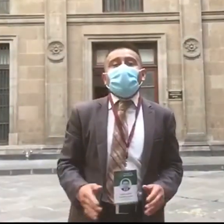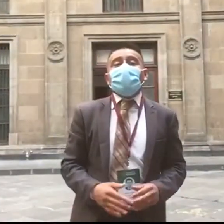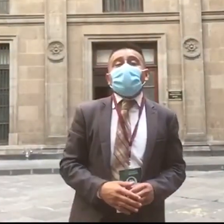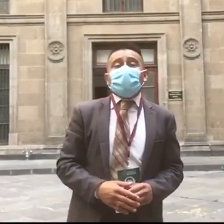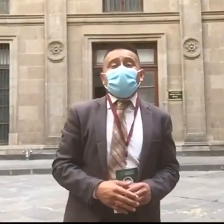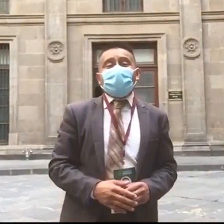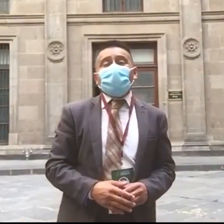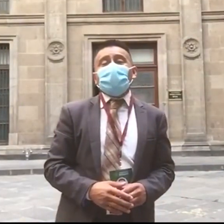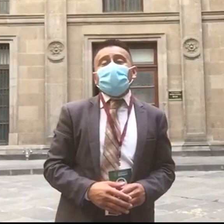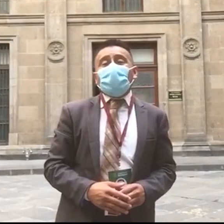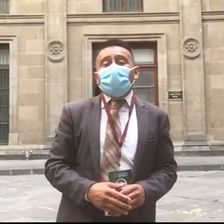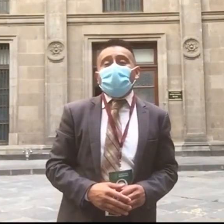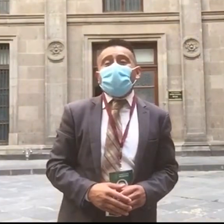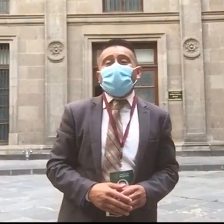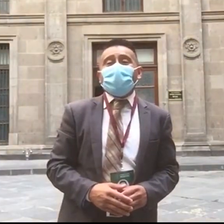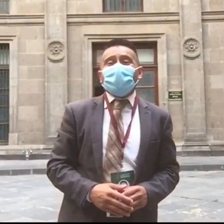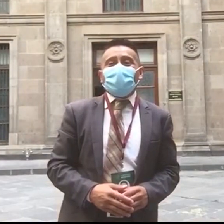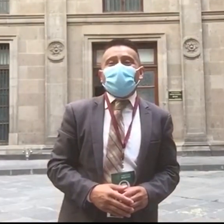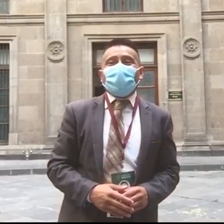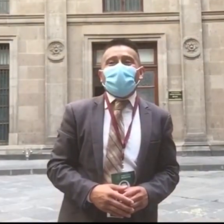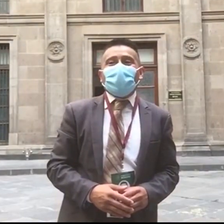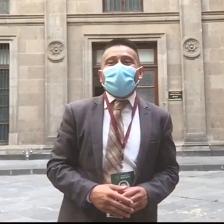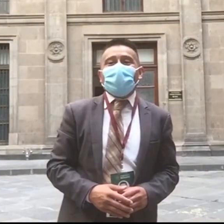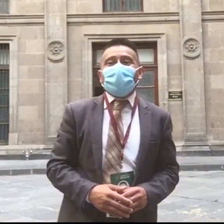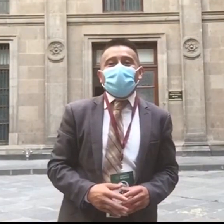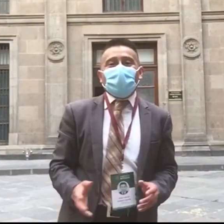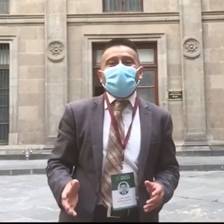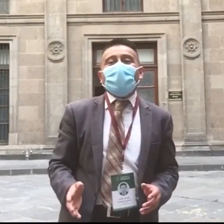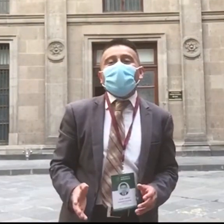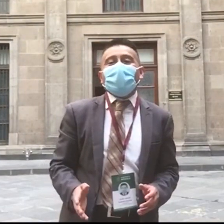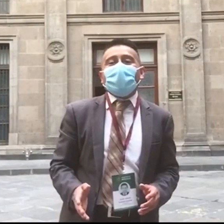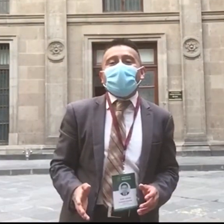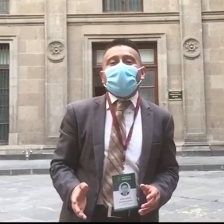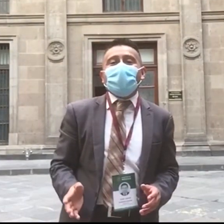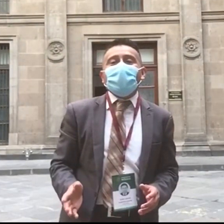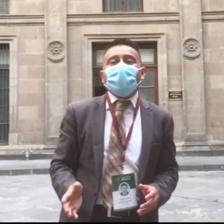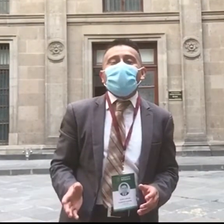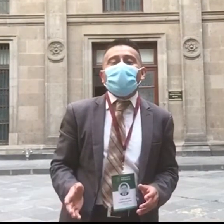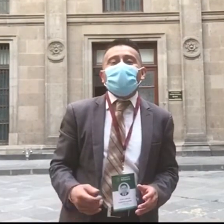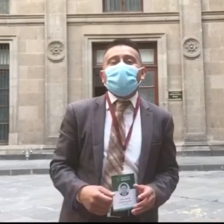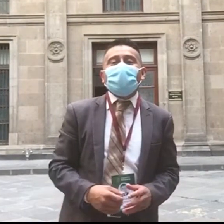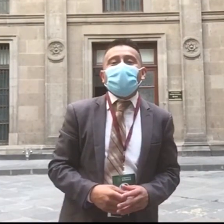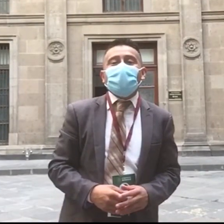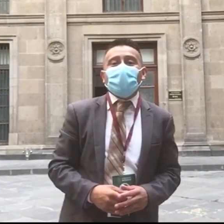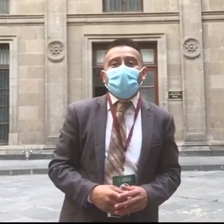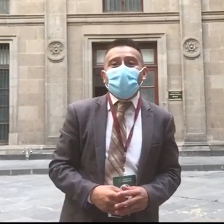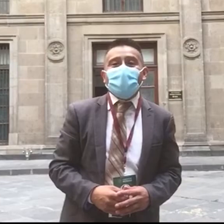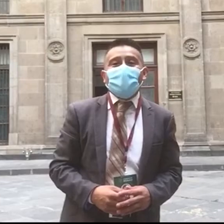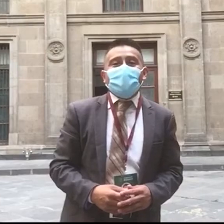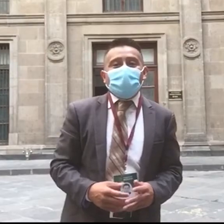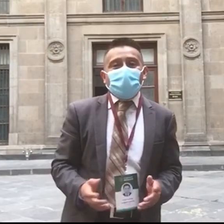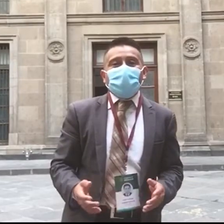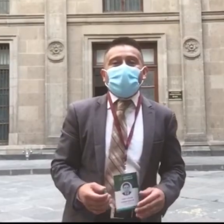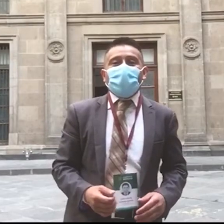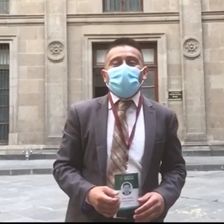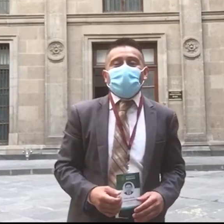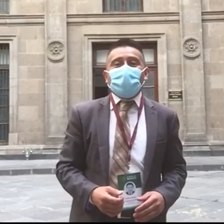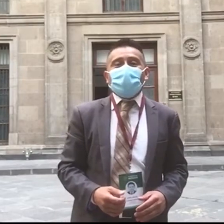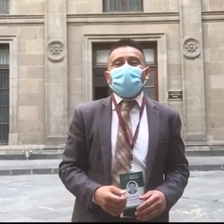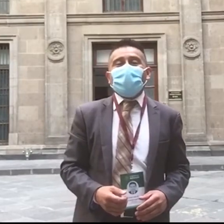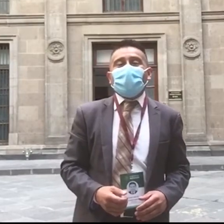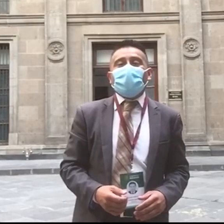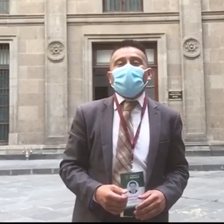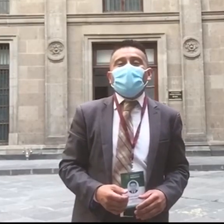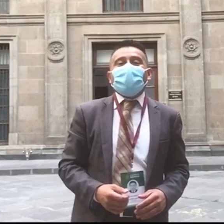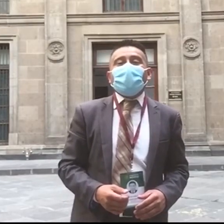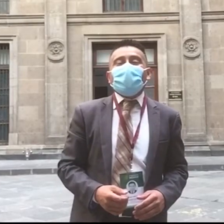temas electorales, el presidente López Obrador reiteró su idea de que el INE, más que sancionar, permita que los